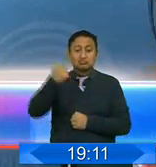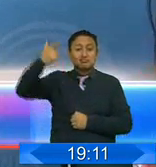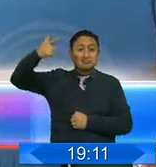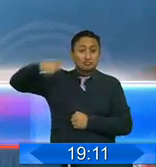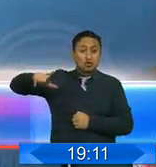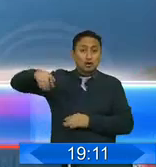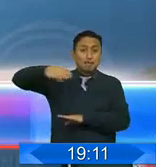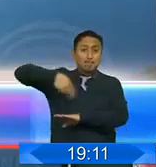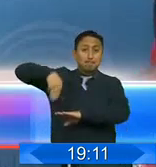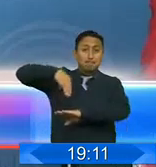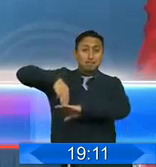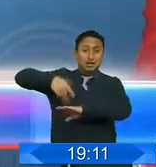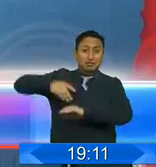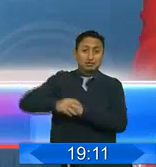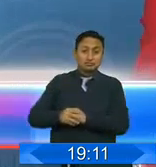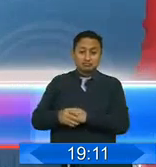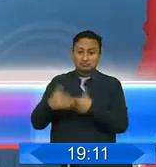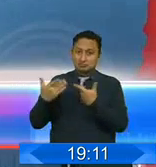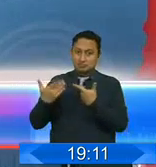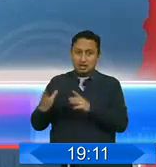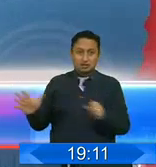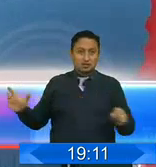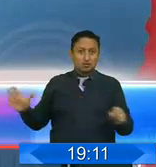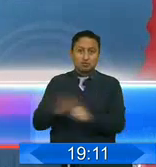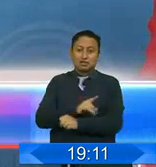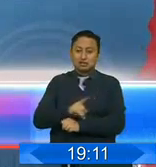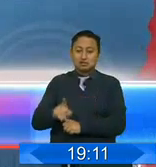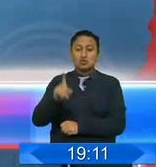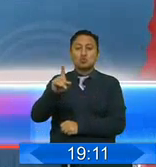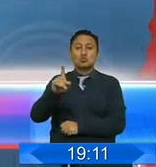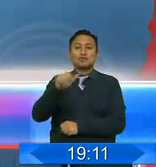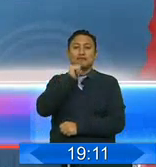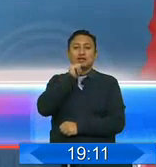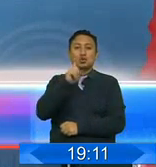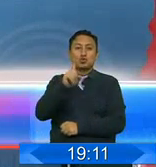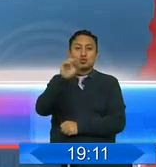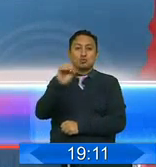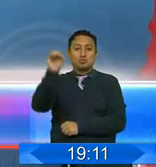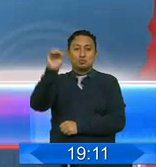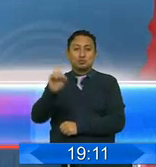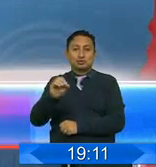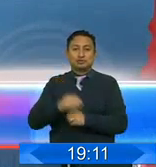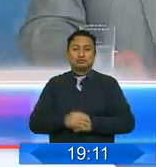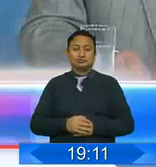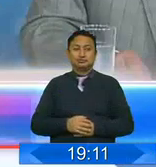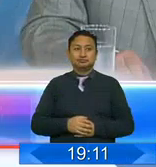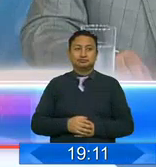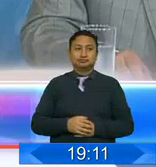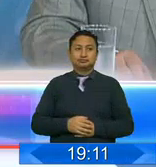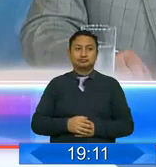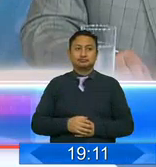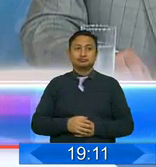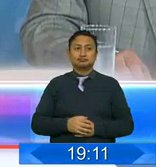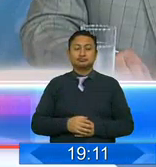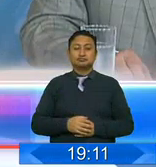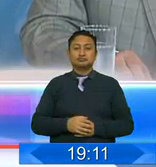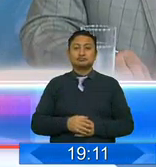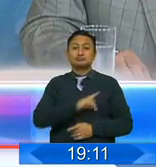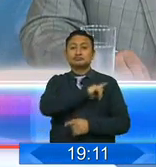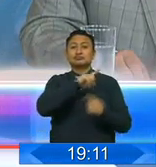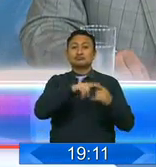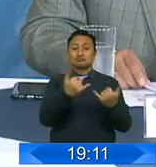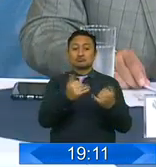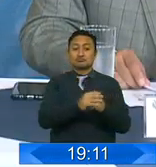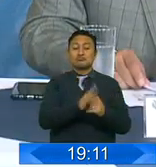y Manabí. Estamos en ese el 1% que estaría por realizar las impresiones. Por otro lado, a la fecha se han